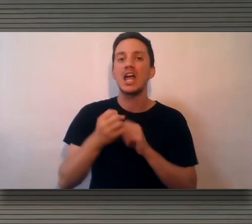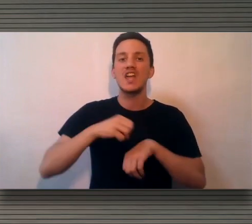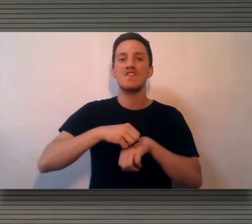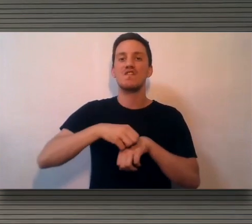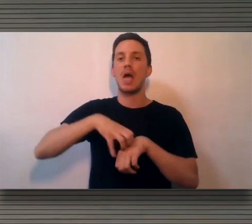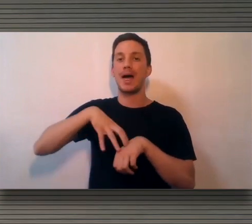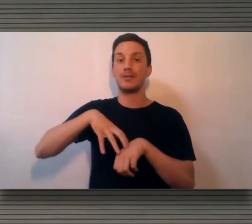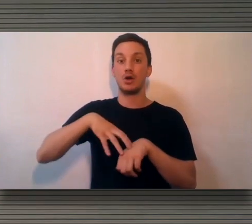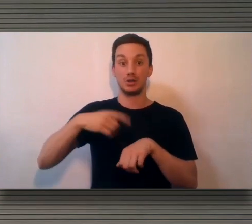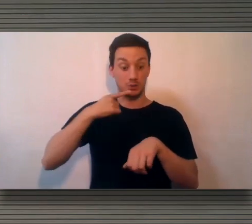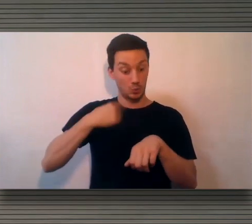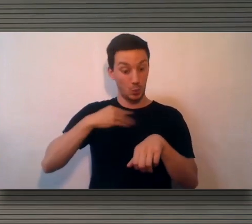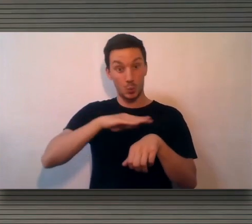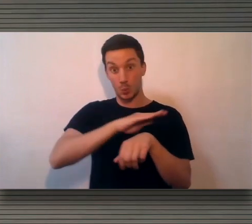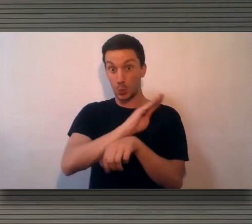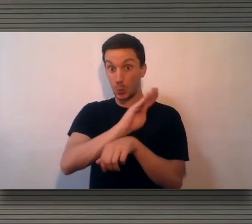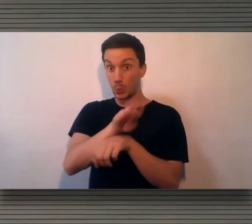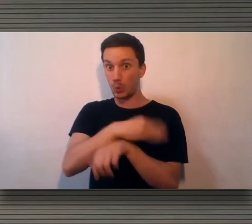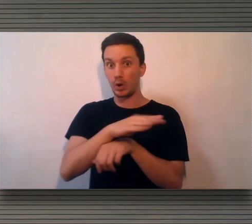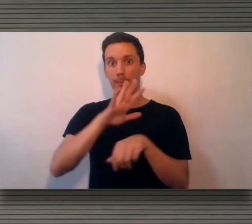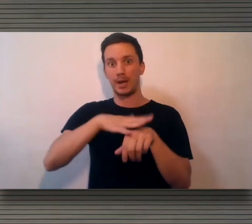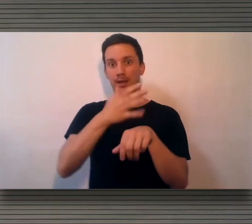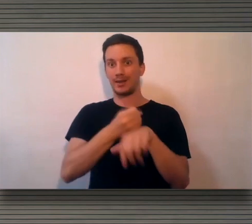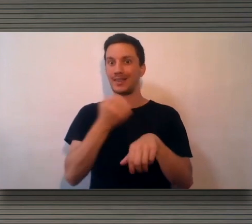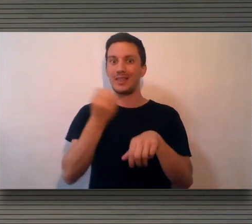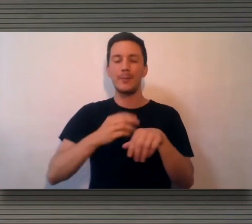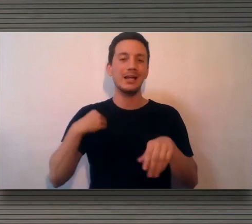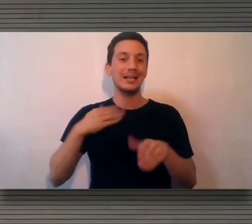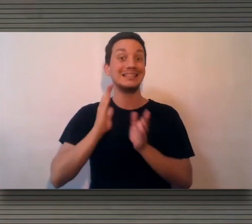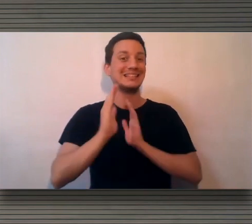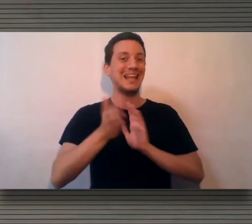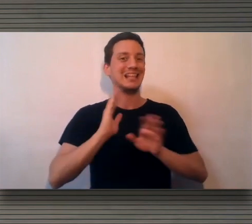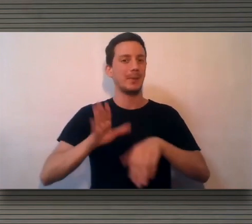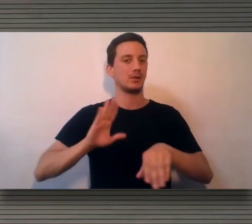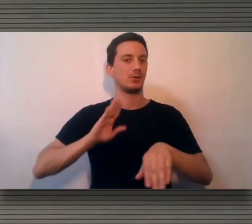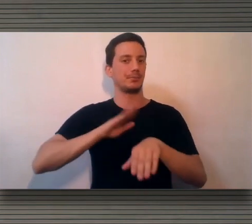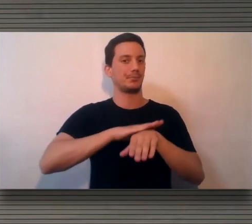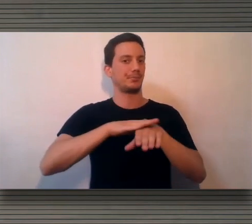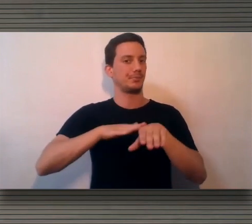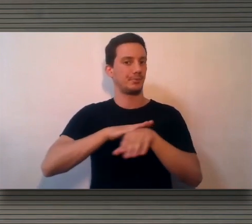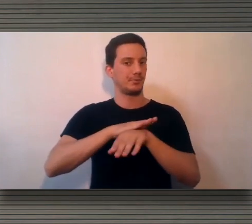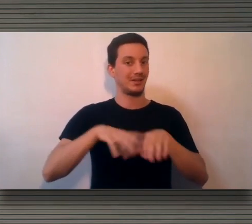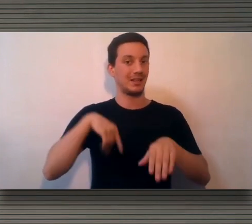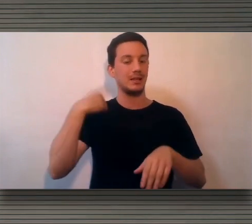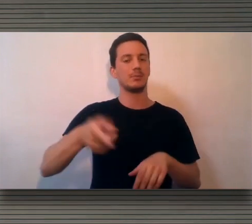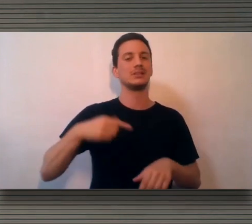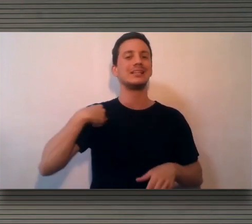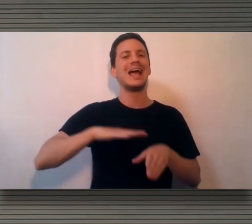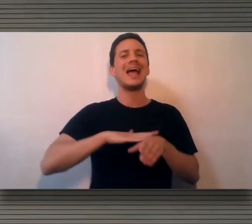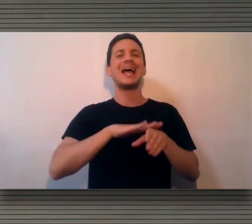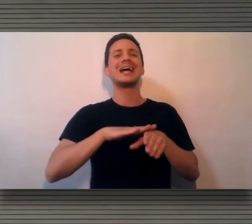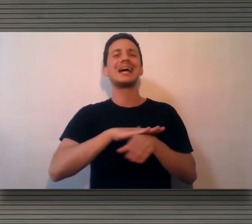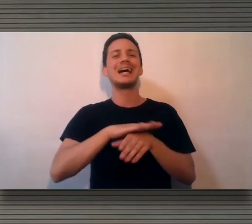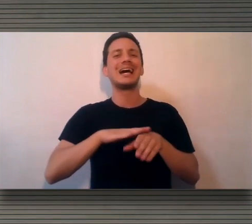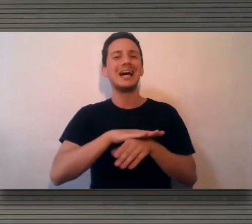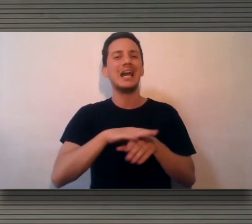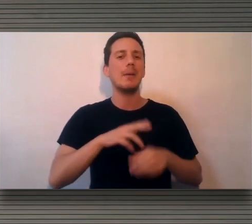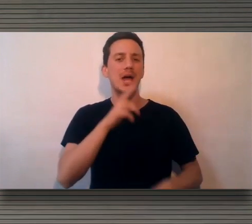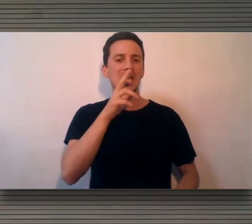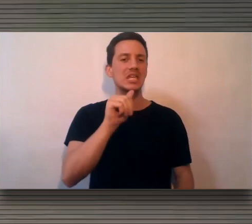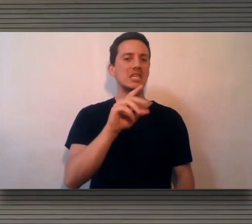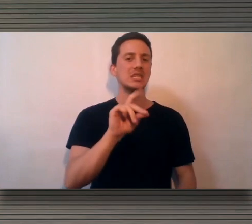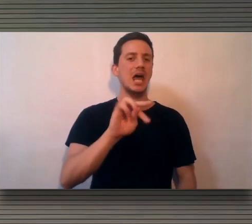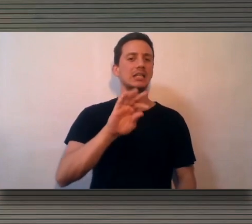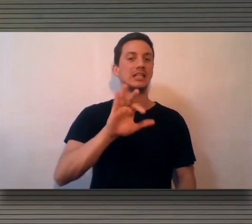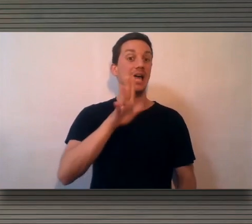Entonces, o sea, es súper importante aplicar el tratamiento. Y luego coges la crema hidratante y ¡pam! Lo embadurnas